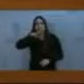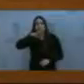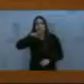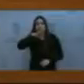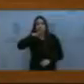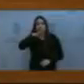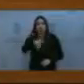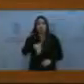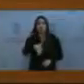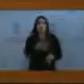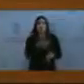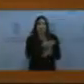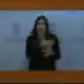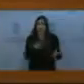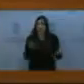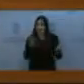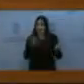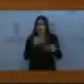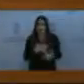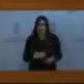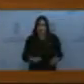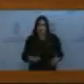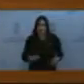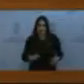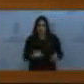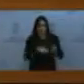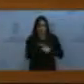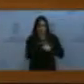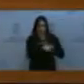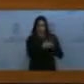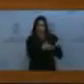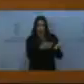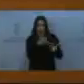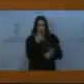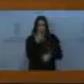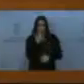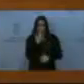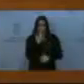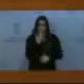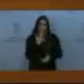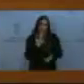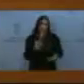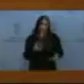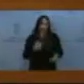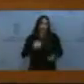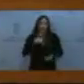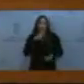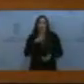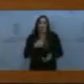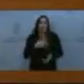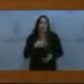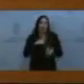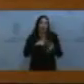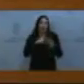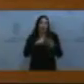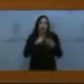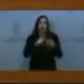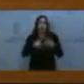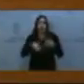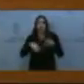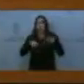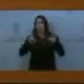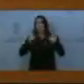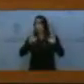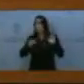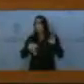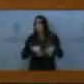de ineficacia y de ineficiencia su gestión? Podría estar aquí hasta las 2 de la tarde,